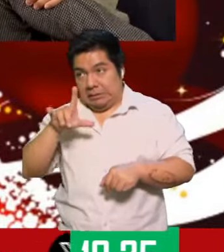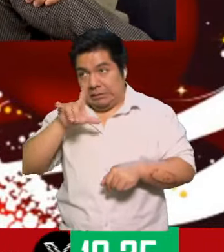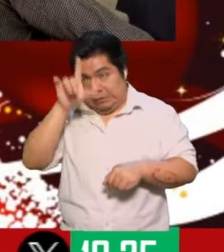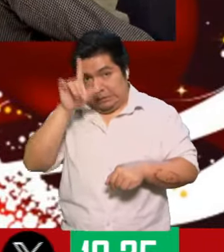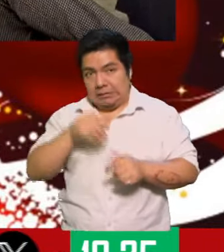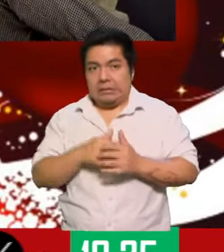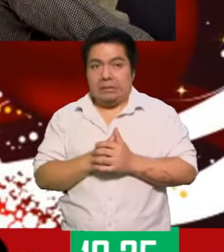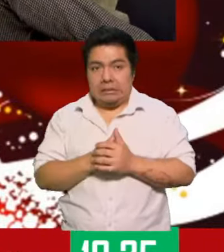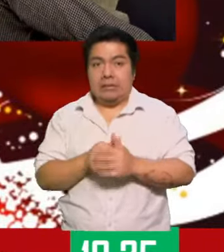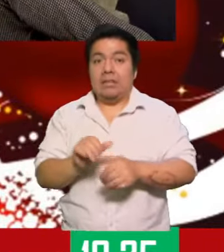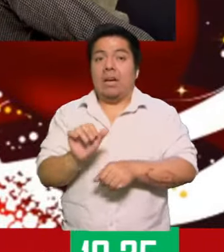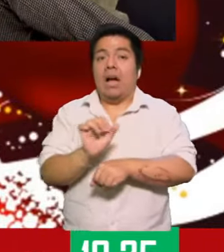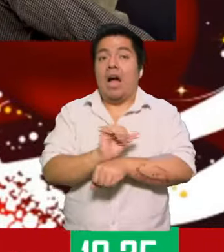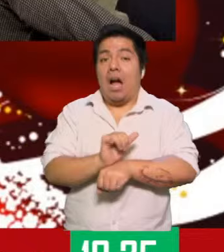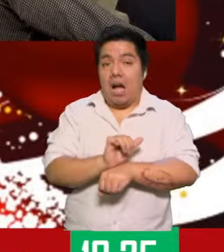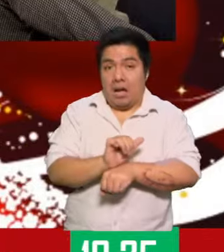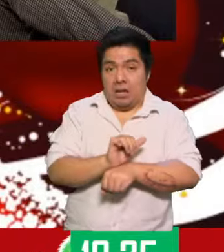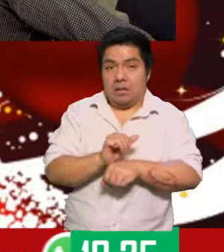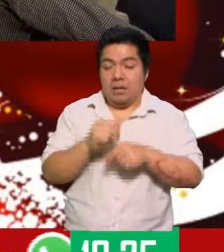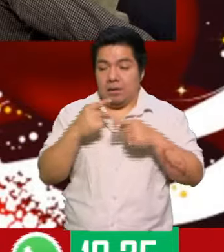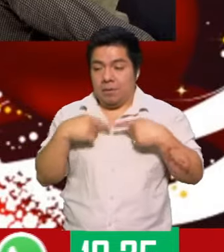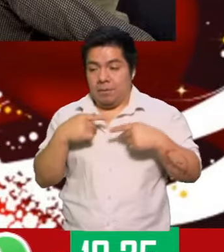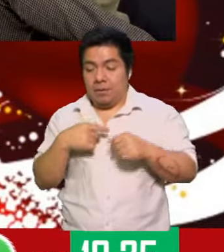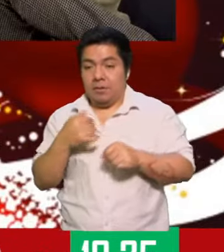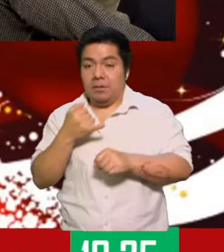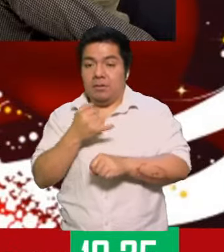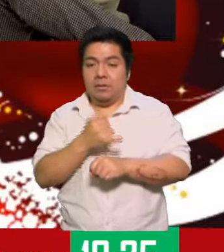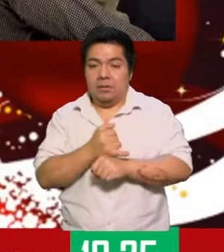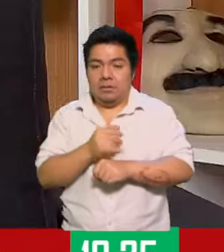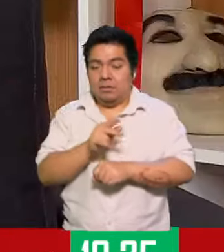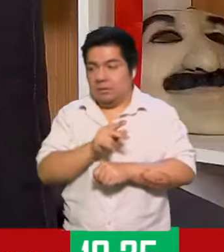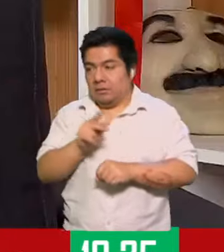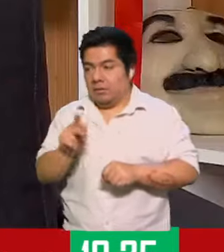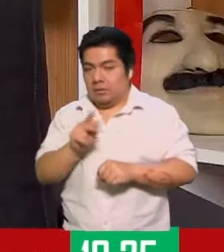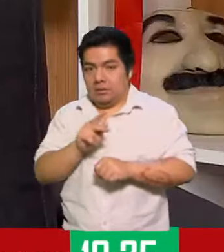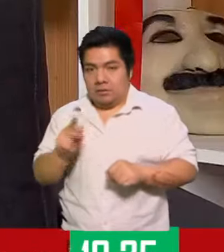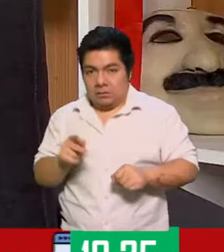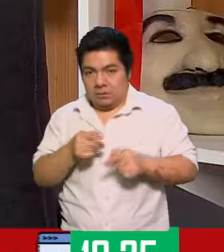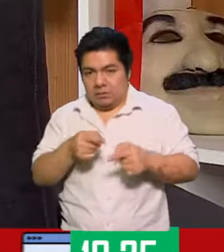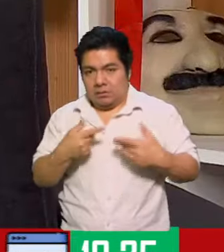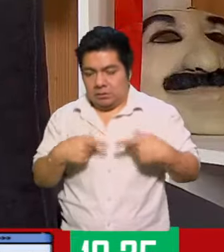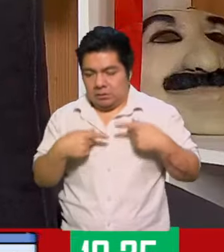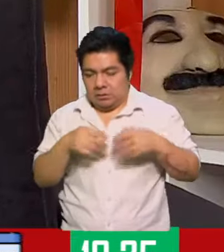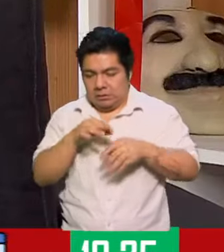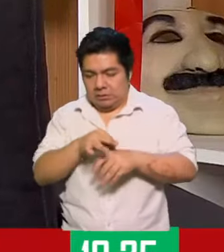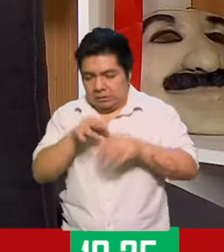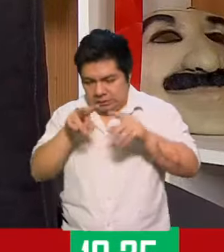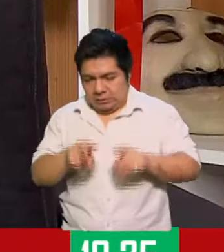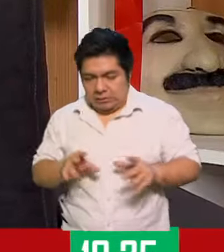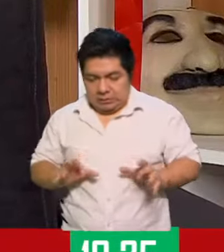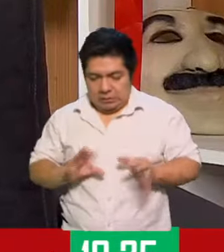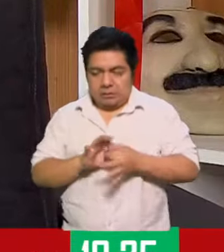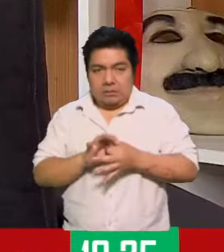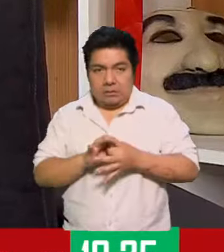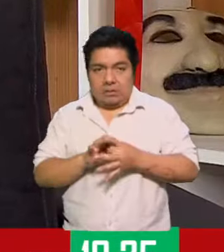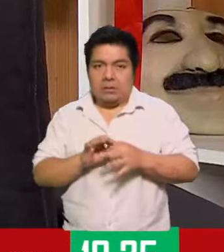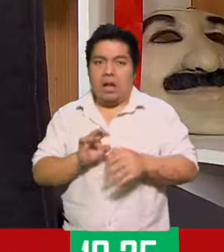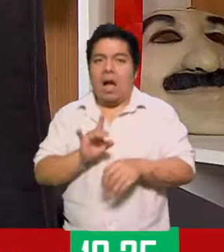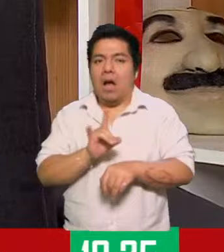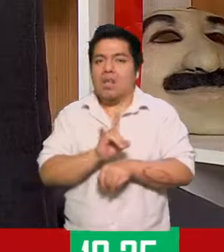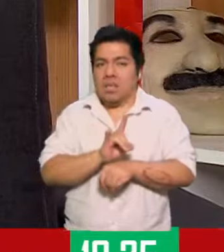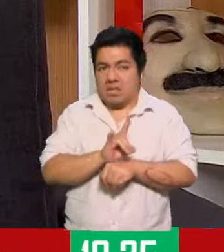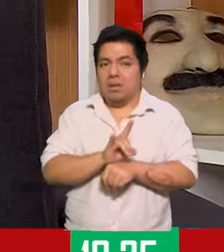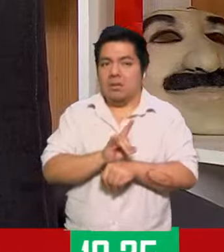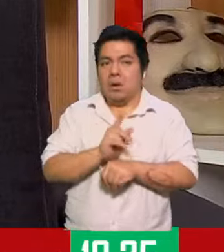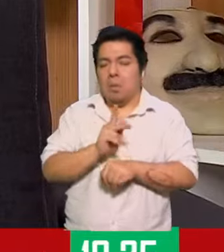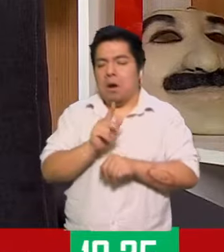que son actores interpretando personas que se parecen muchísimo a sí mismos a su realidad no Entonces es ficción pero si